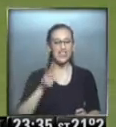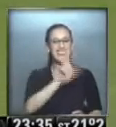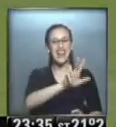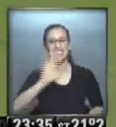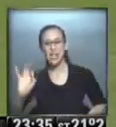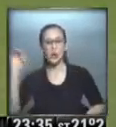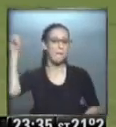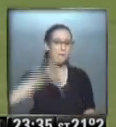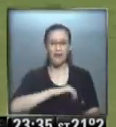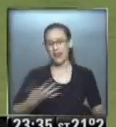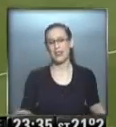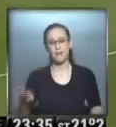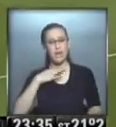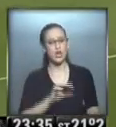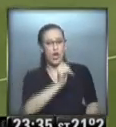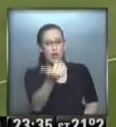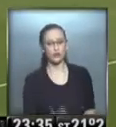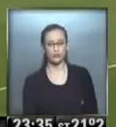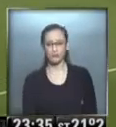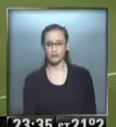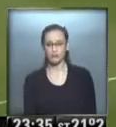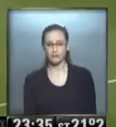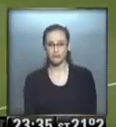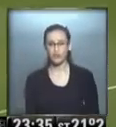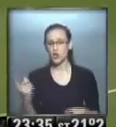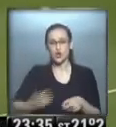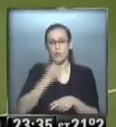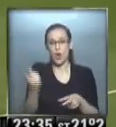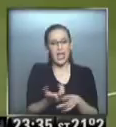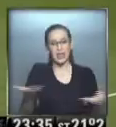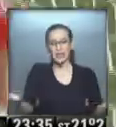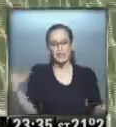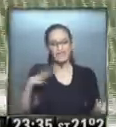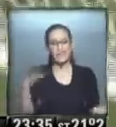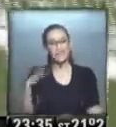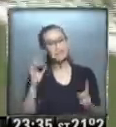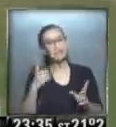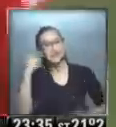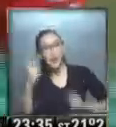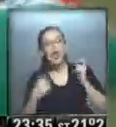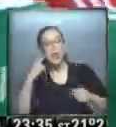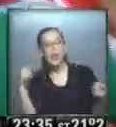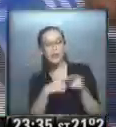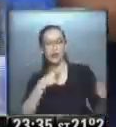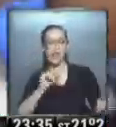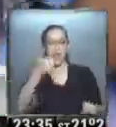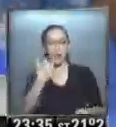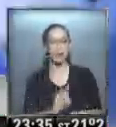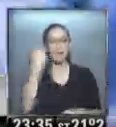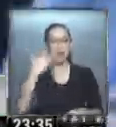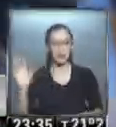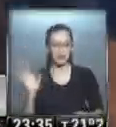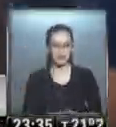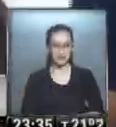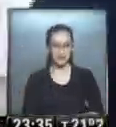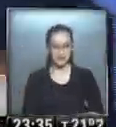3-0 han perdido frente a México y no han podido llegar a la definición, que era el sueño que tenían, tratar de llegar por primera vez a ese